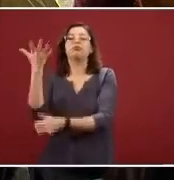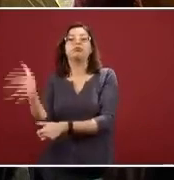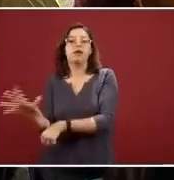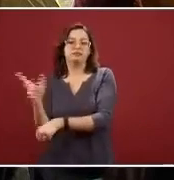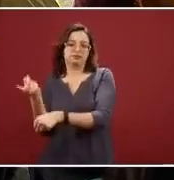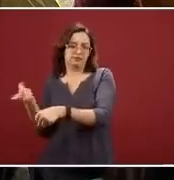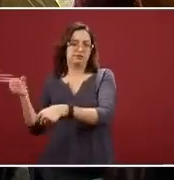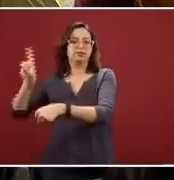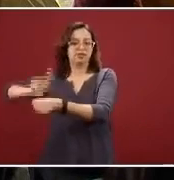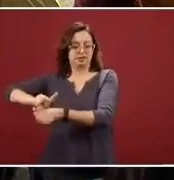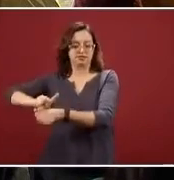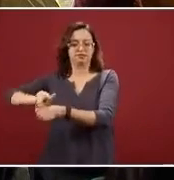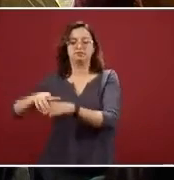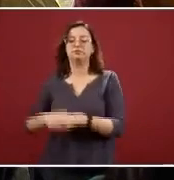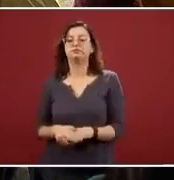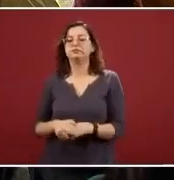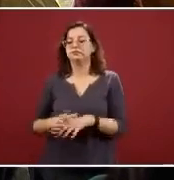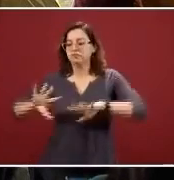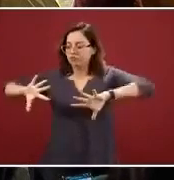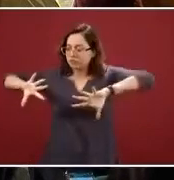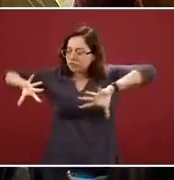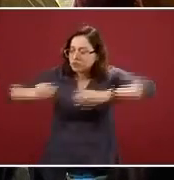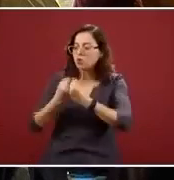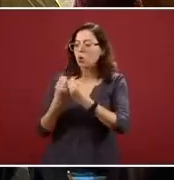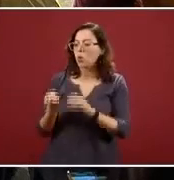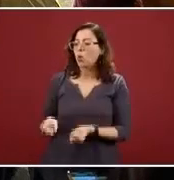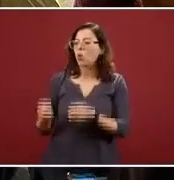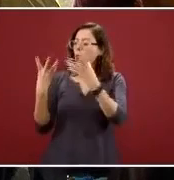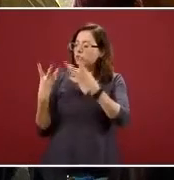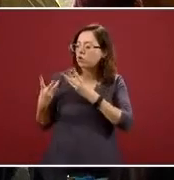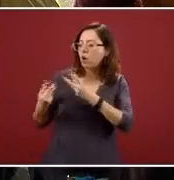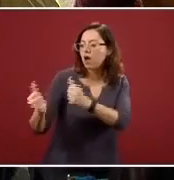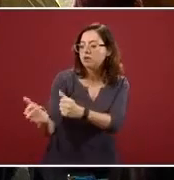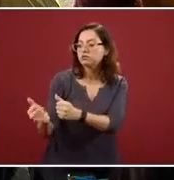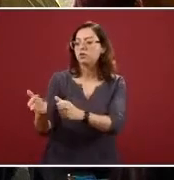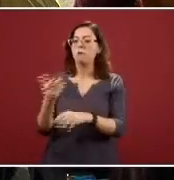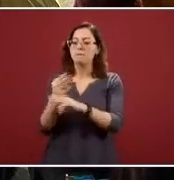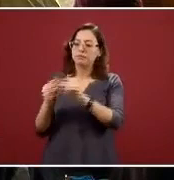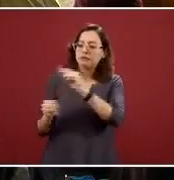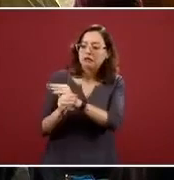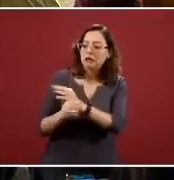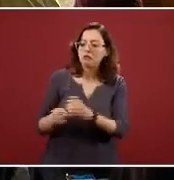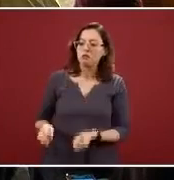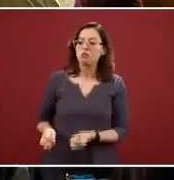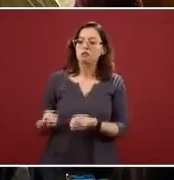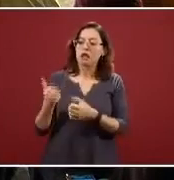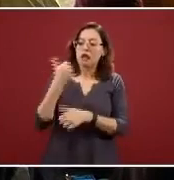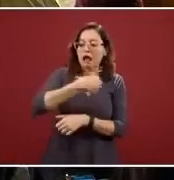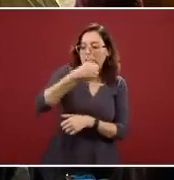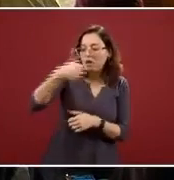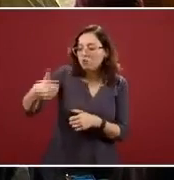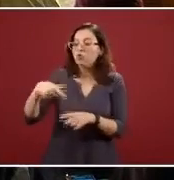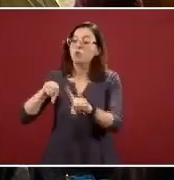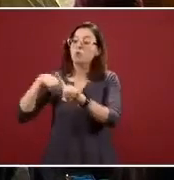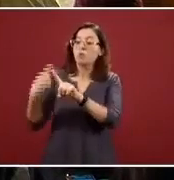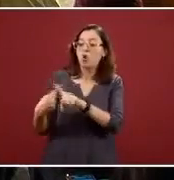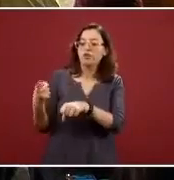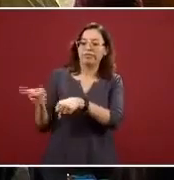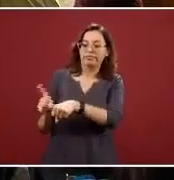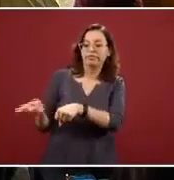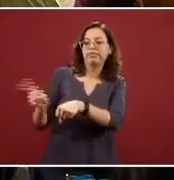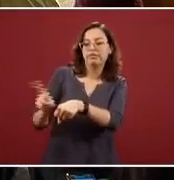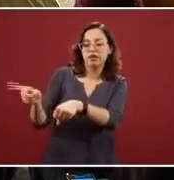de hospitalización, y con eso pudimos calcular todos los insumos que se requieren, ya que los tenemos por paciente por día de